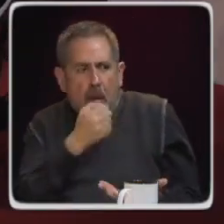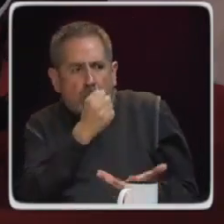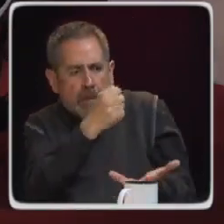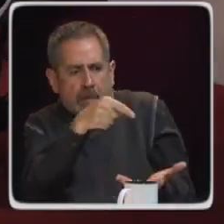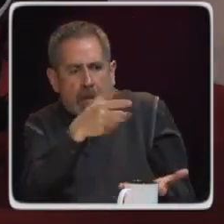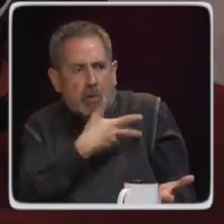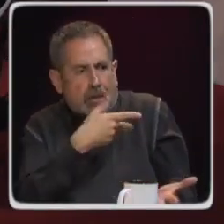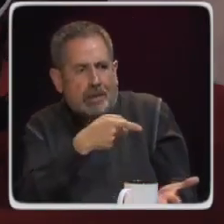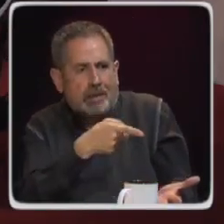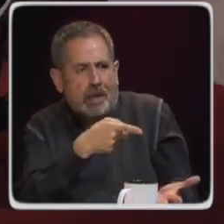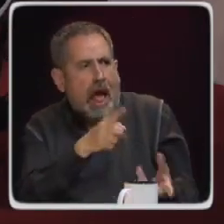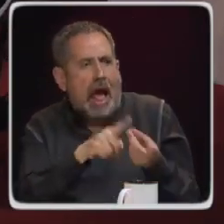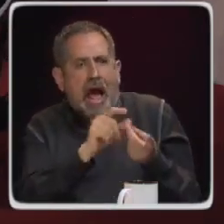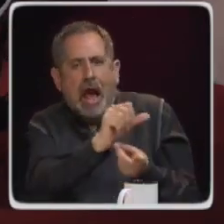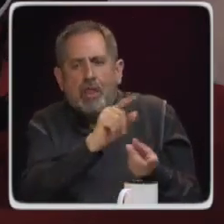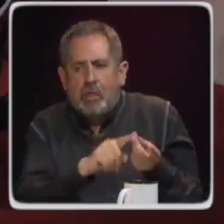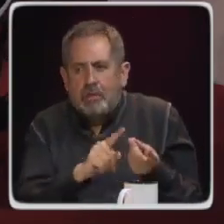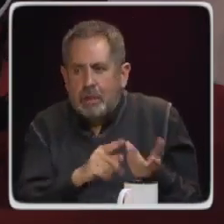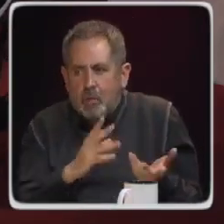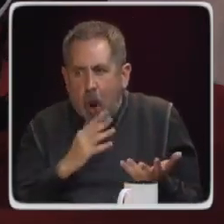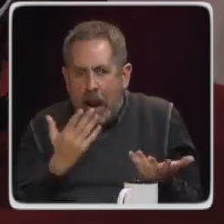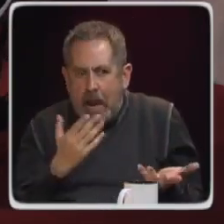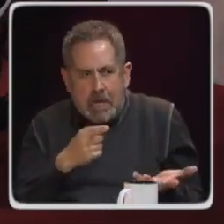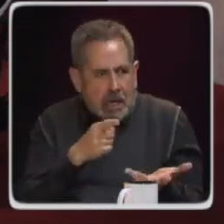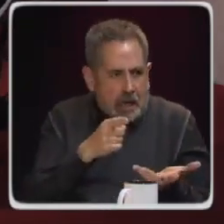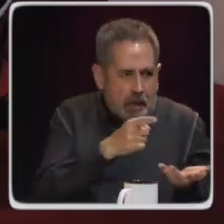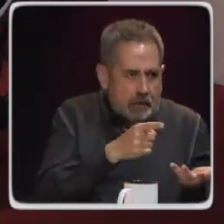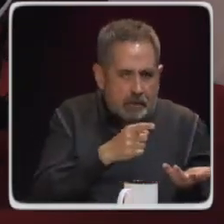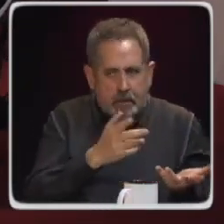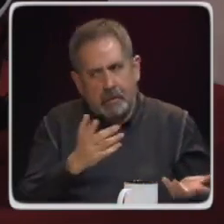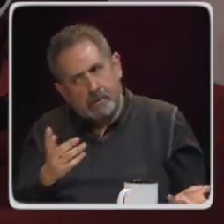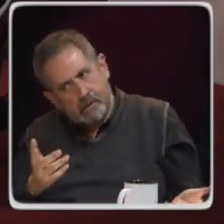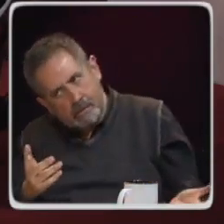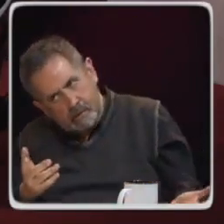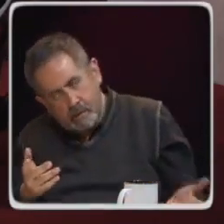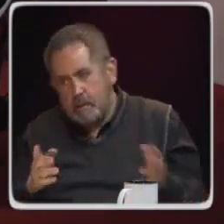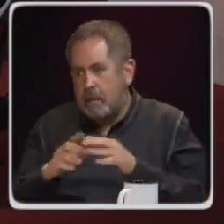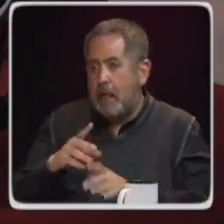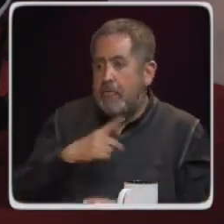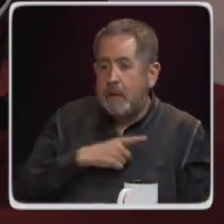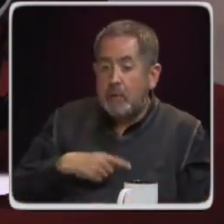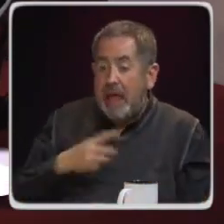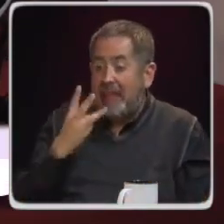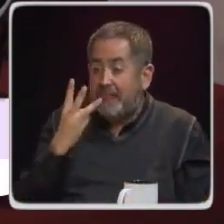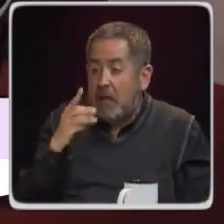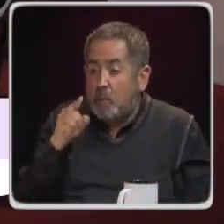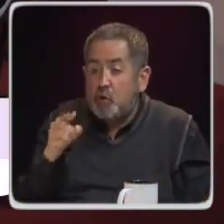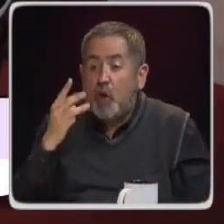la SEP cumpla, donde tengamos mayores maestros. El problema es que no tenemos tantos maestros, y